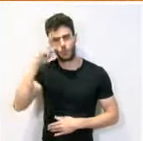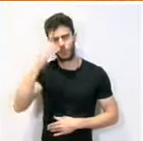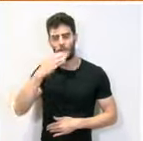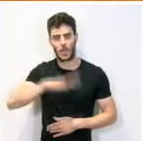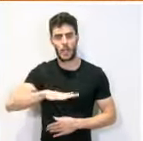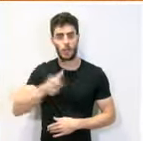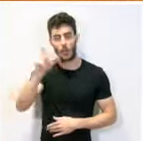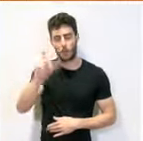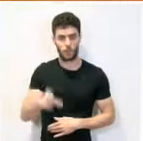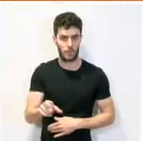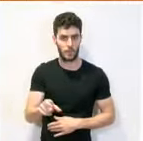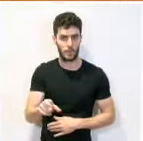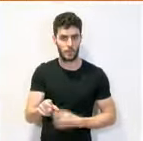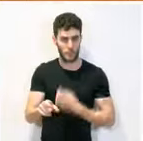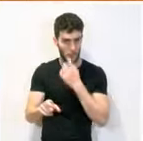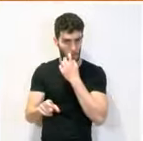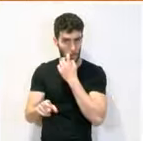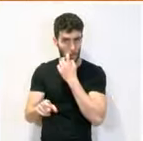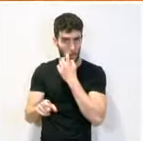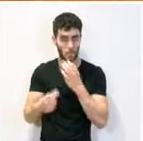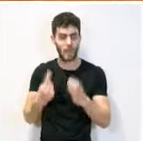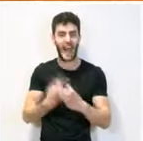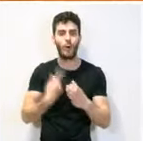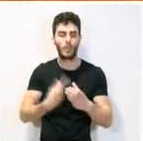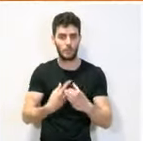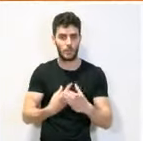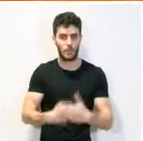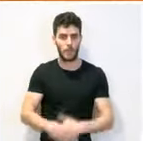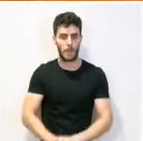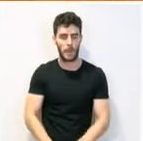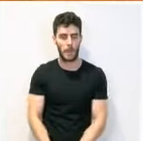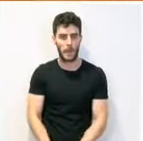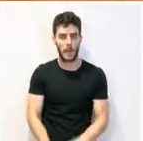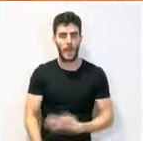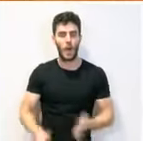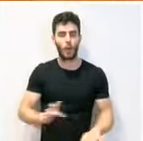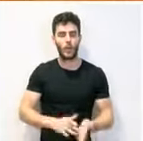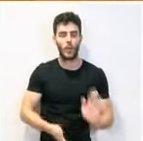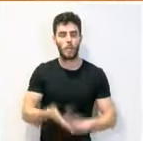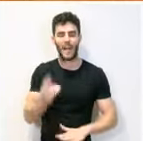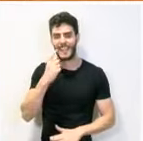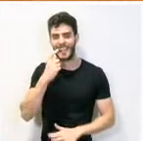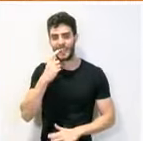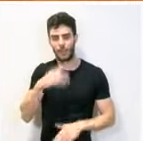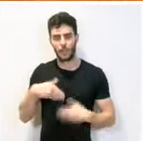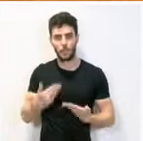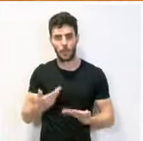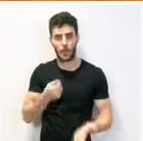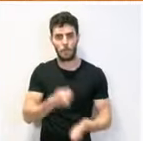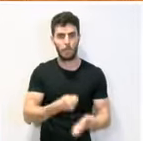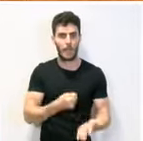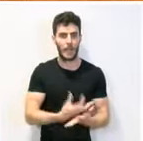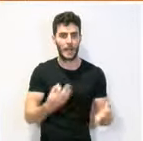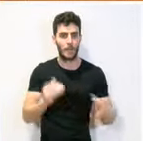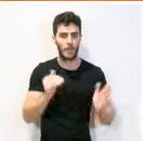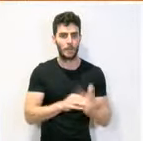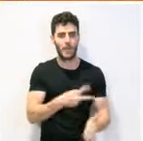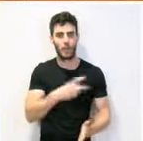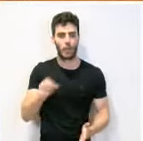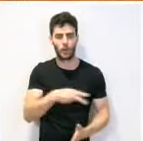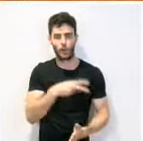una persona con autismo, que cada vez que tenía que ir al dentista, pues tenía que pagar 1.200